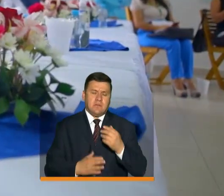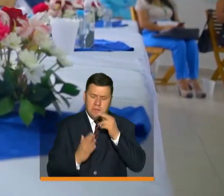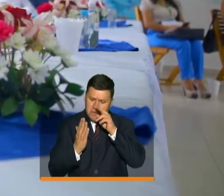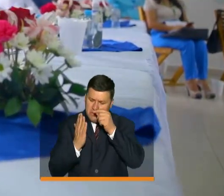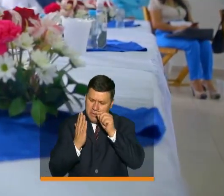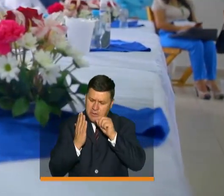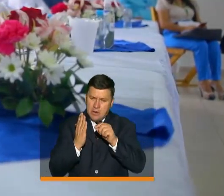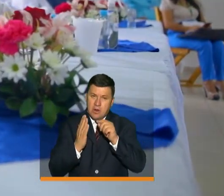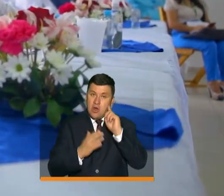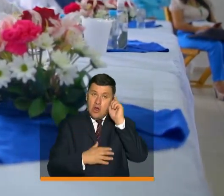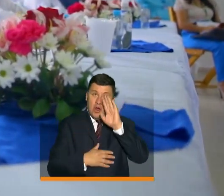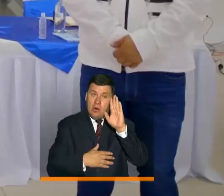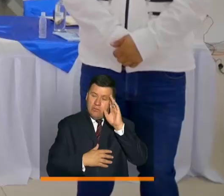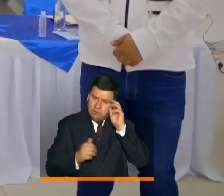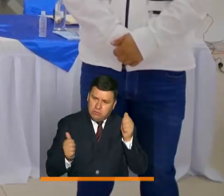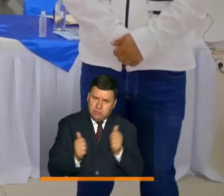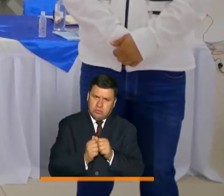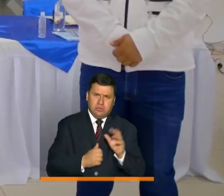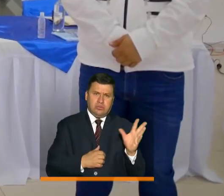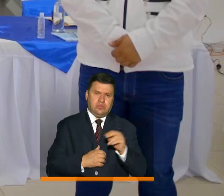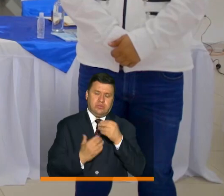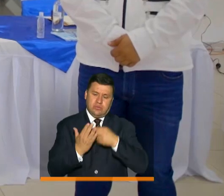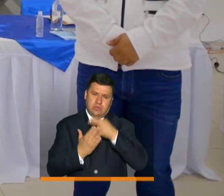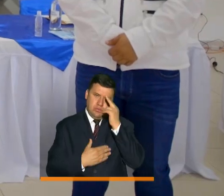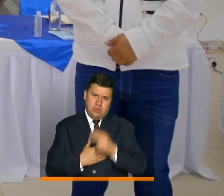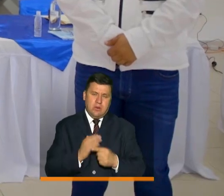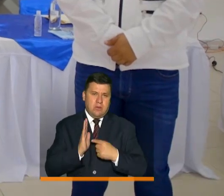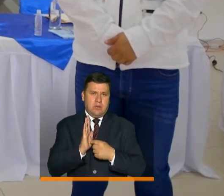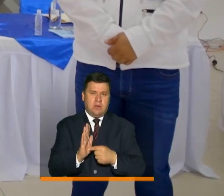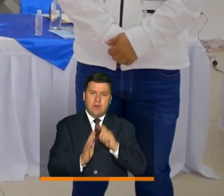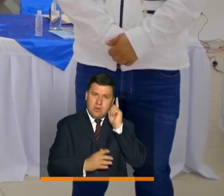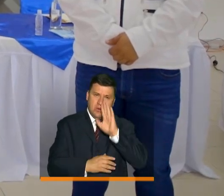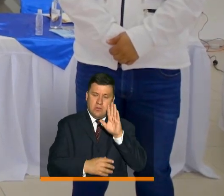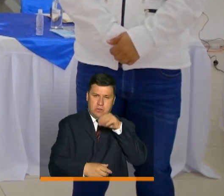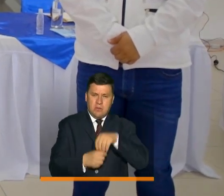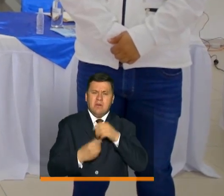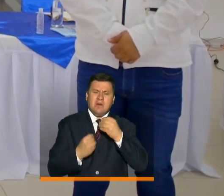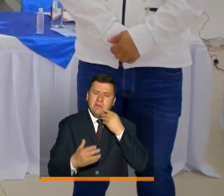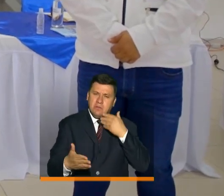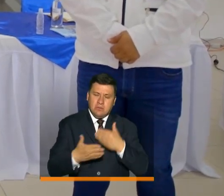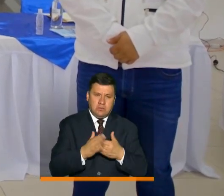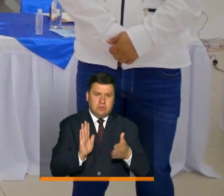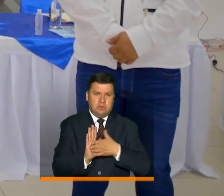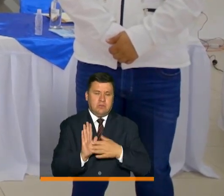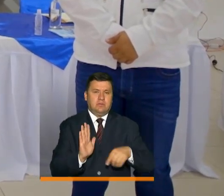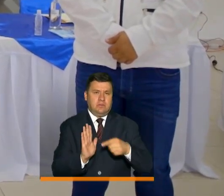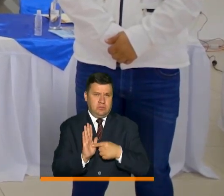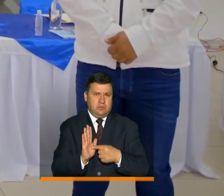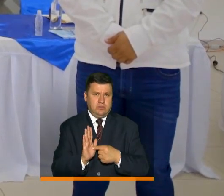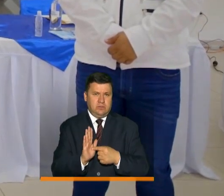revisaron con el señor gobernador todos los proyectos presentados por la gobernación para la